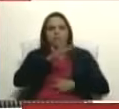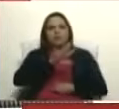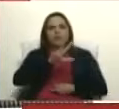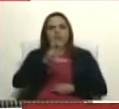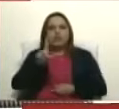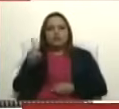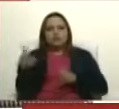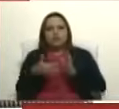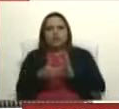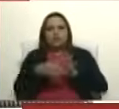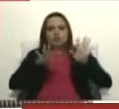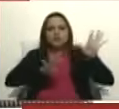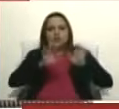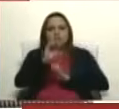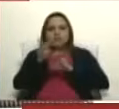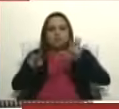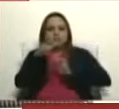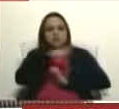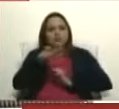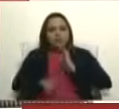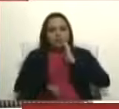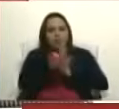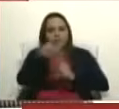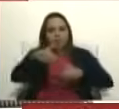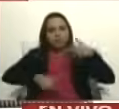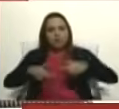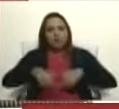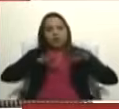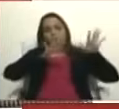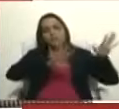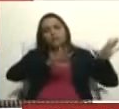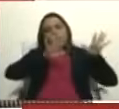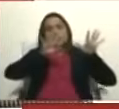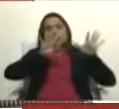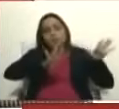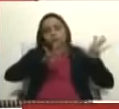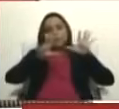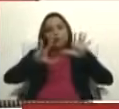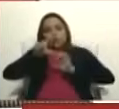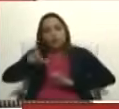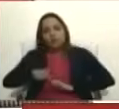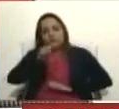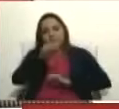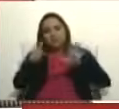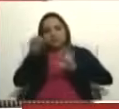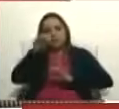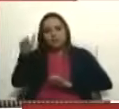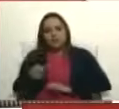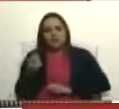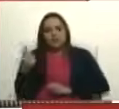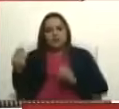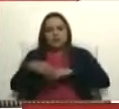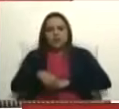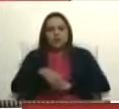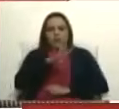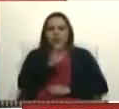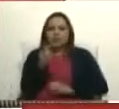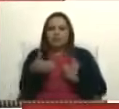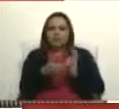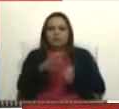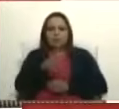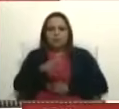10.431.907 personas fueron a votar con el 98,16%. Faltan otras. 40.000 más o menos, ¿no?